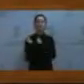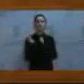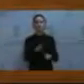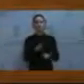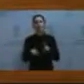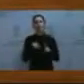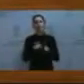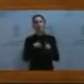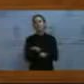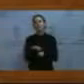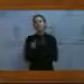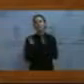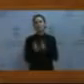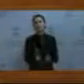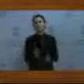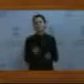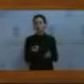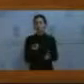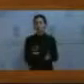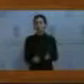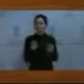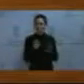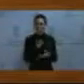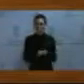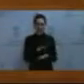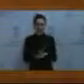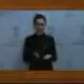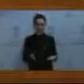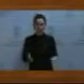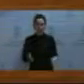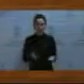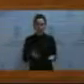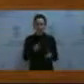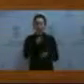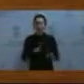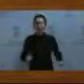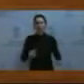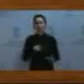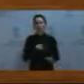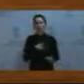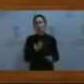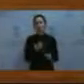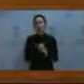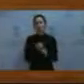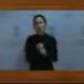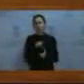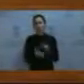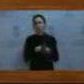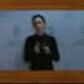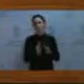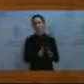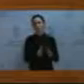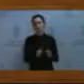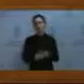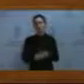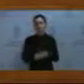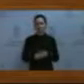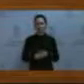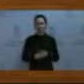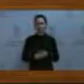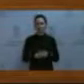gestión administrativa, sino también en la propia tranquilidad de los empleados públicos en su quehacer diario de los procedimientos